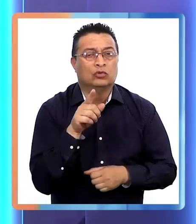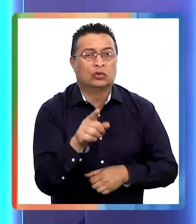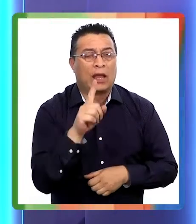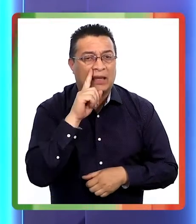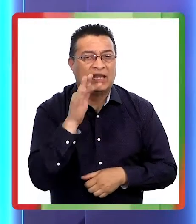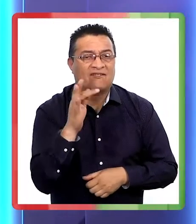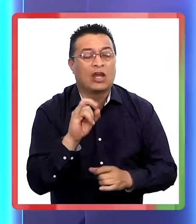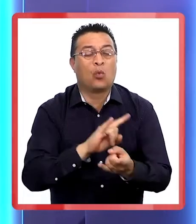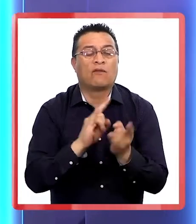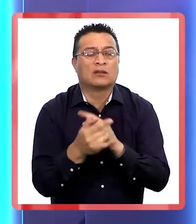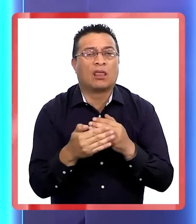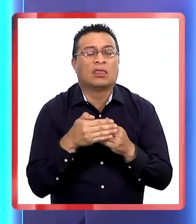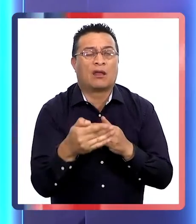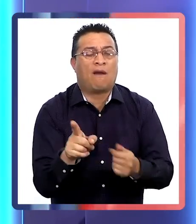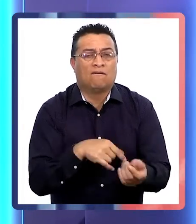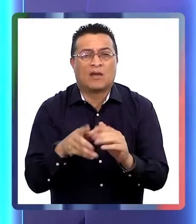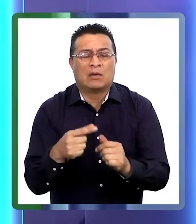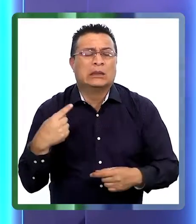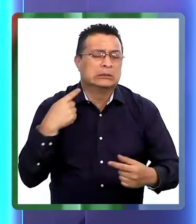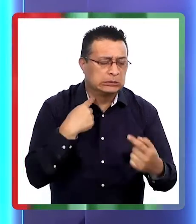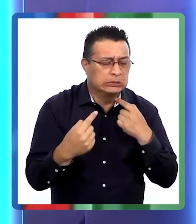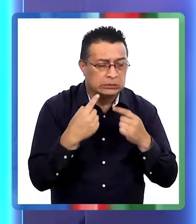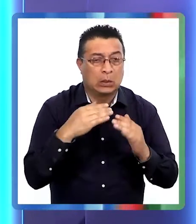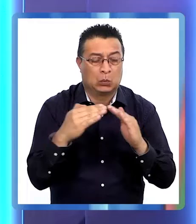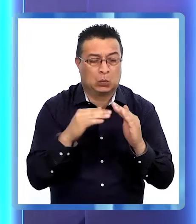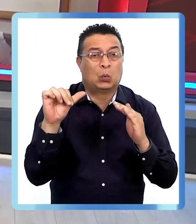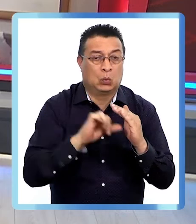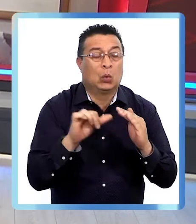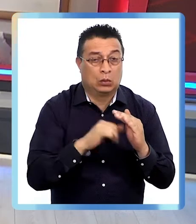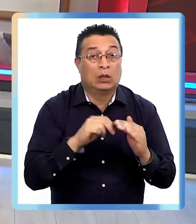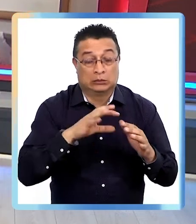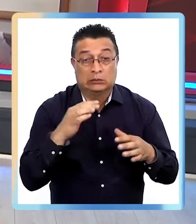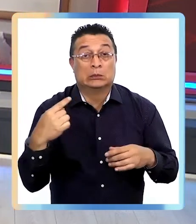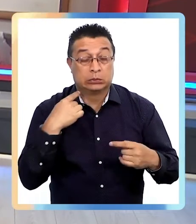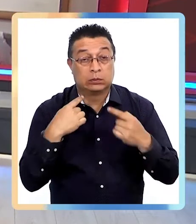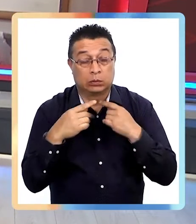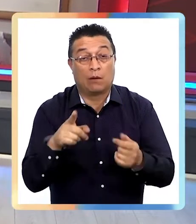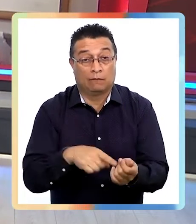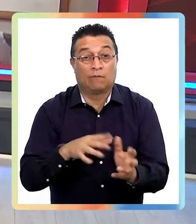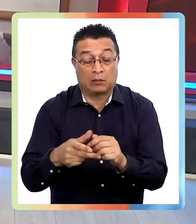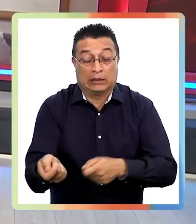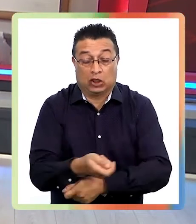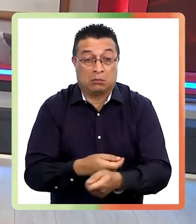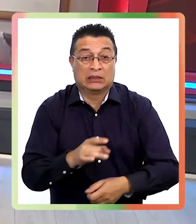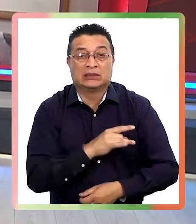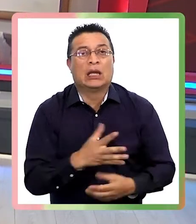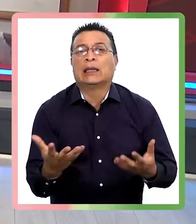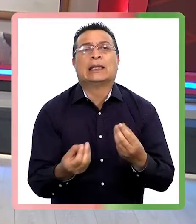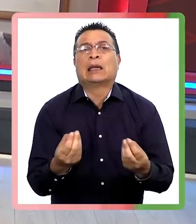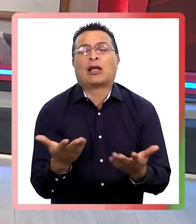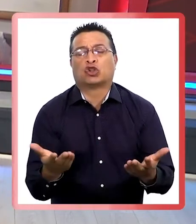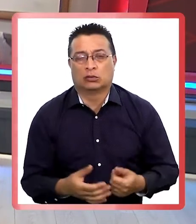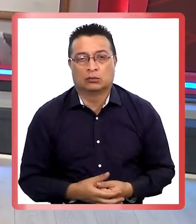calificaron o llamaron como IFE universal para tantas familias que lo estaban pasando tan mal, porque las cuarentenas, ni qué decir lo que significaron para las familias, para la economía chilena en general?